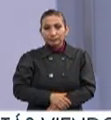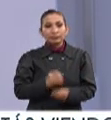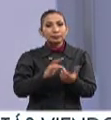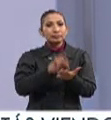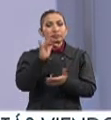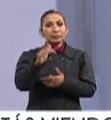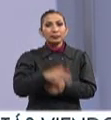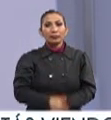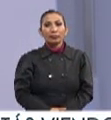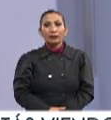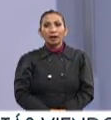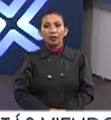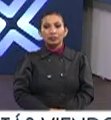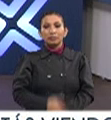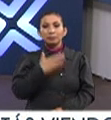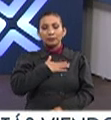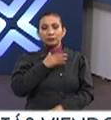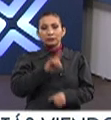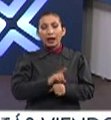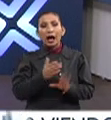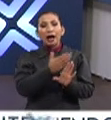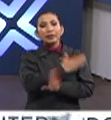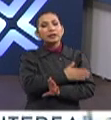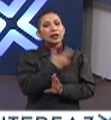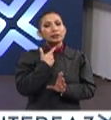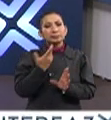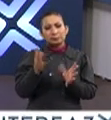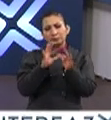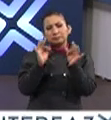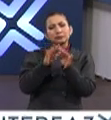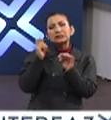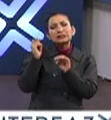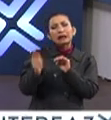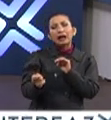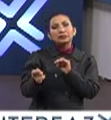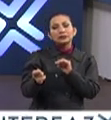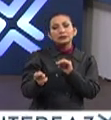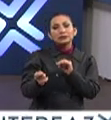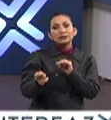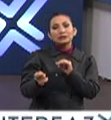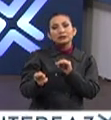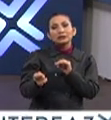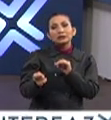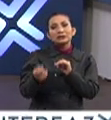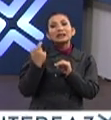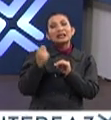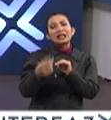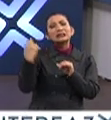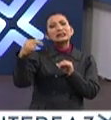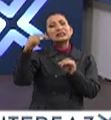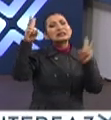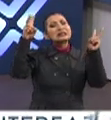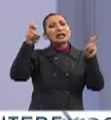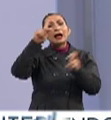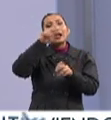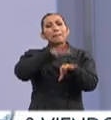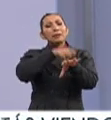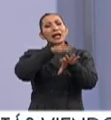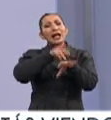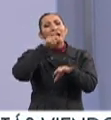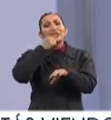Muchas gracias, buenos días. Gracias, buenos días. Primero que nada, explíquenos un poco a qué se le llama pie